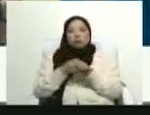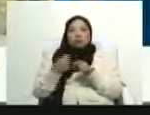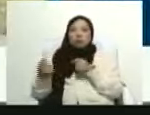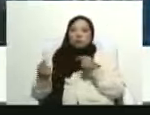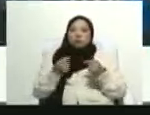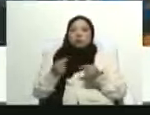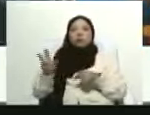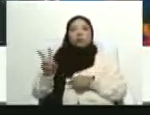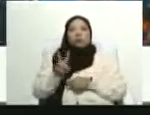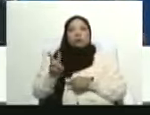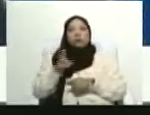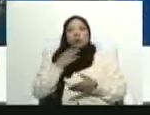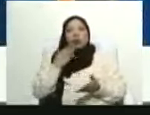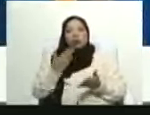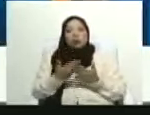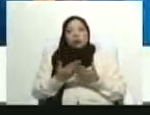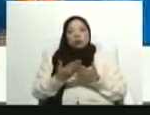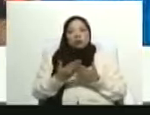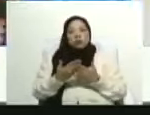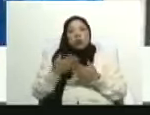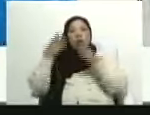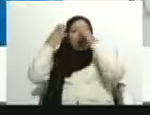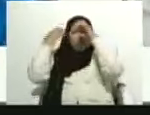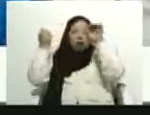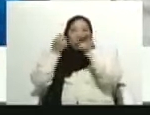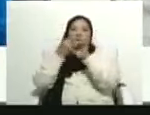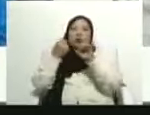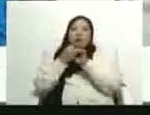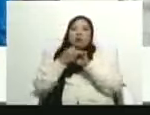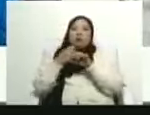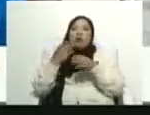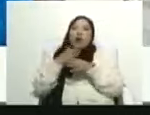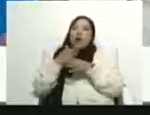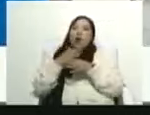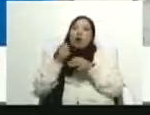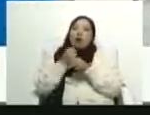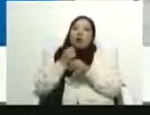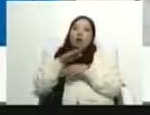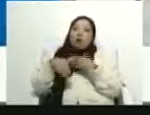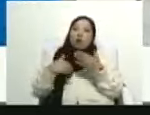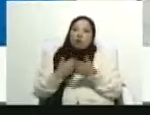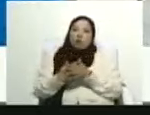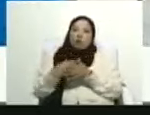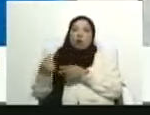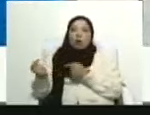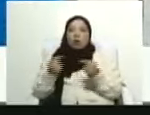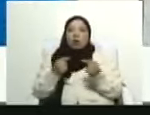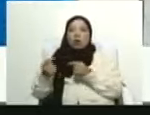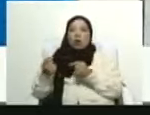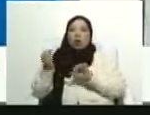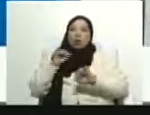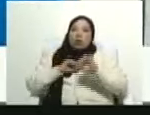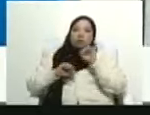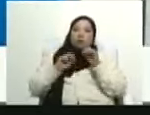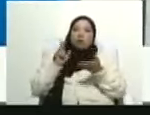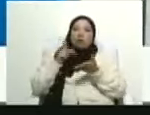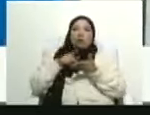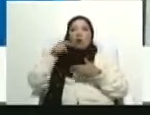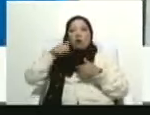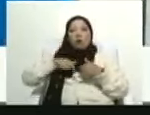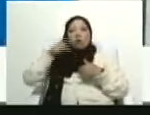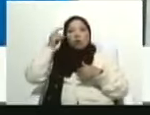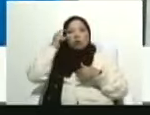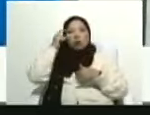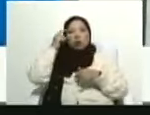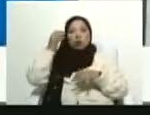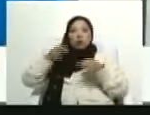Venezuela. Agradecemos al canciller de la República, Iván Gil, por compartir con nosotros todo lo que han sido los detalles de esta defensa que se ha presentado el día de hoy acá en la